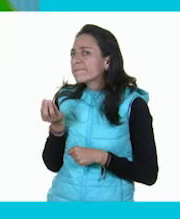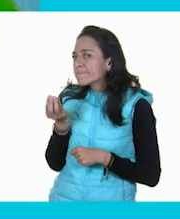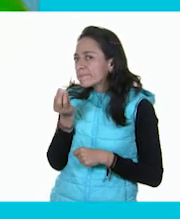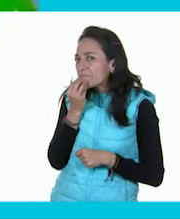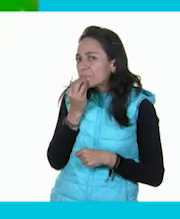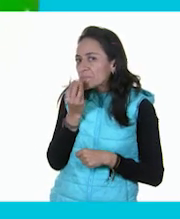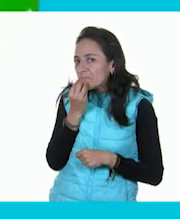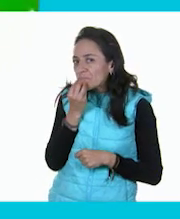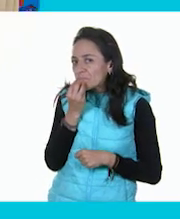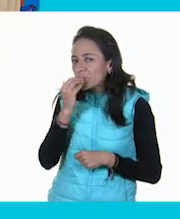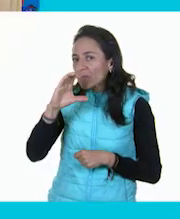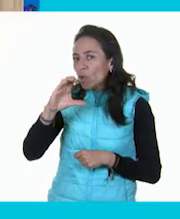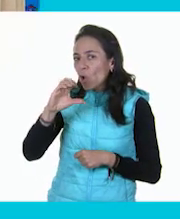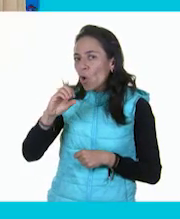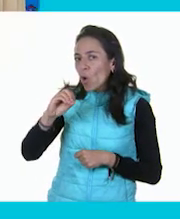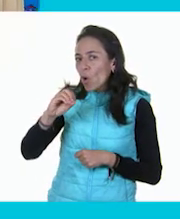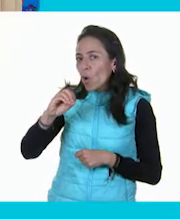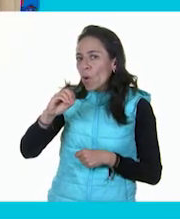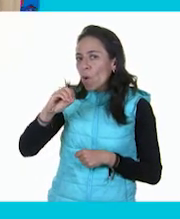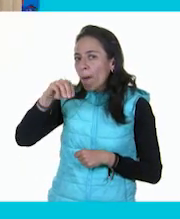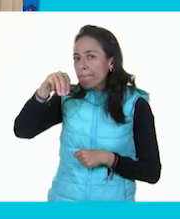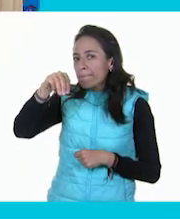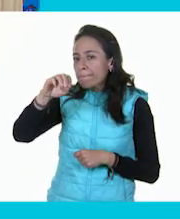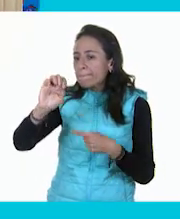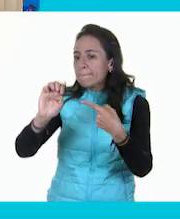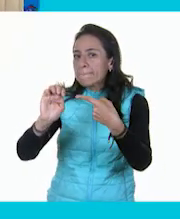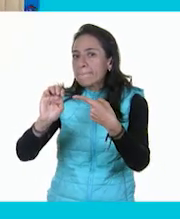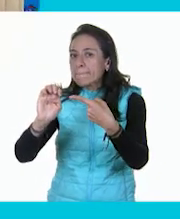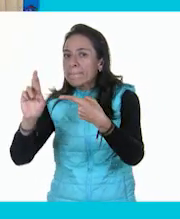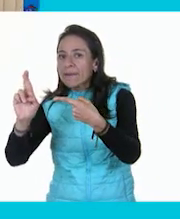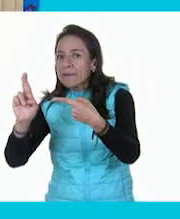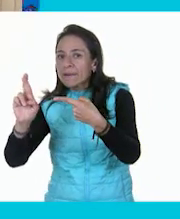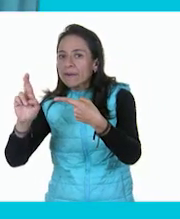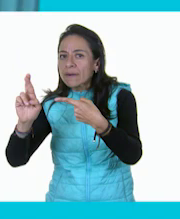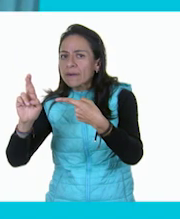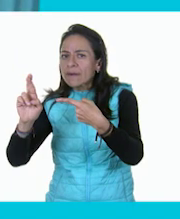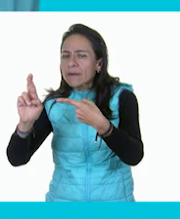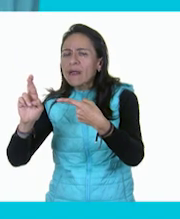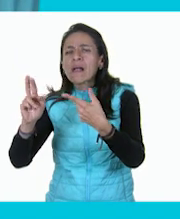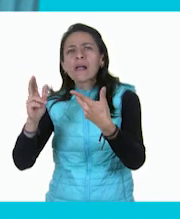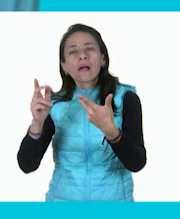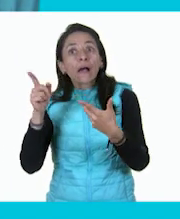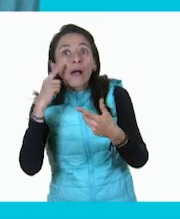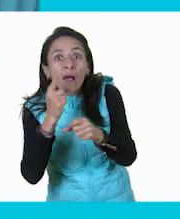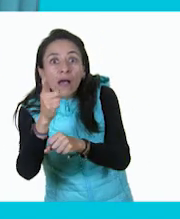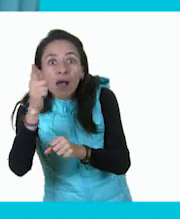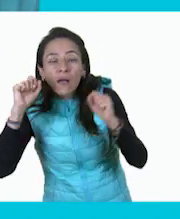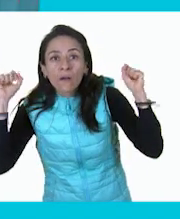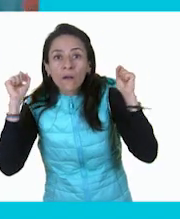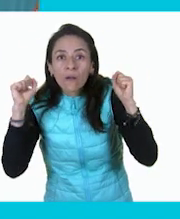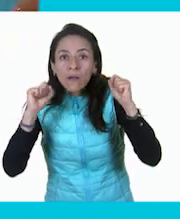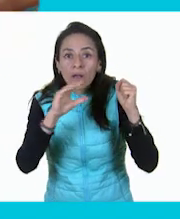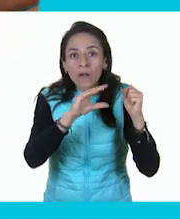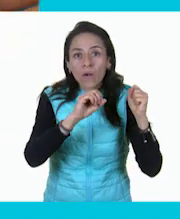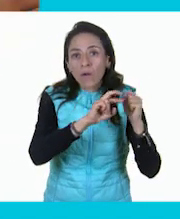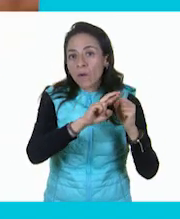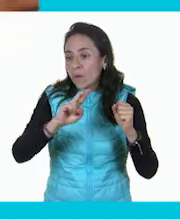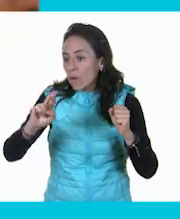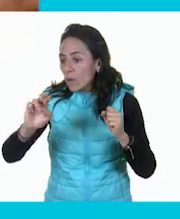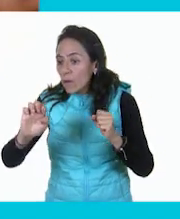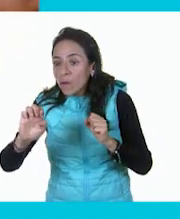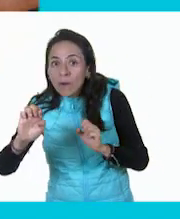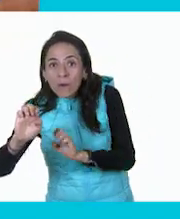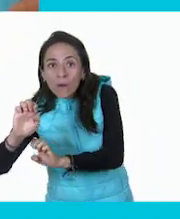ver. Sí. Aquí está correr. Comer. Y correr, riman.